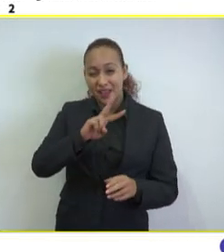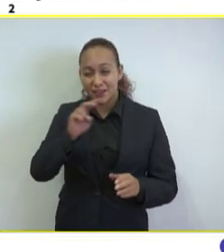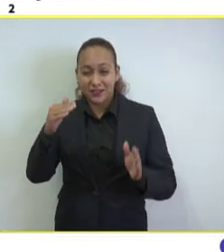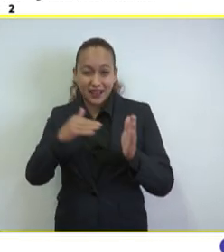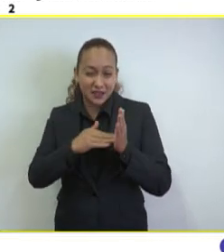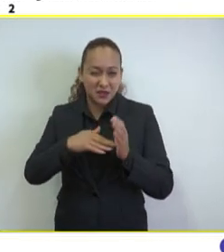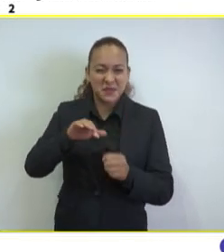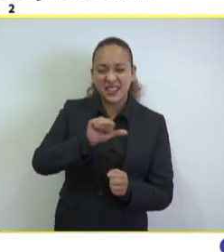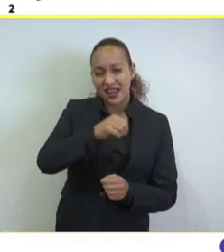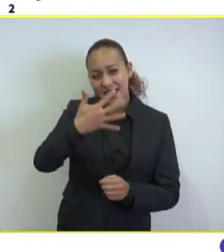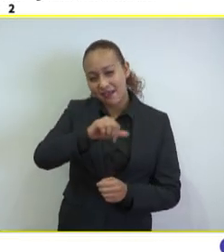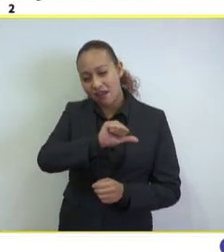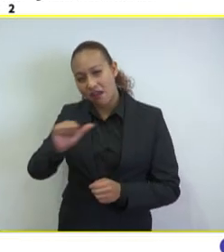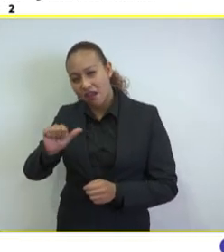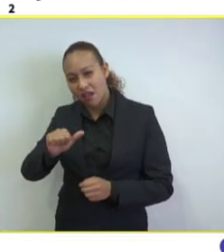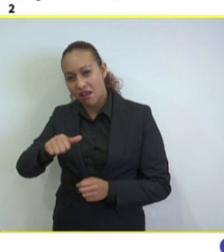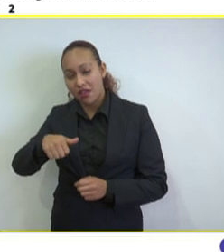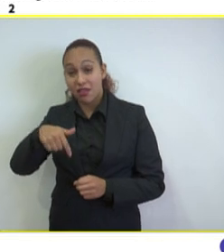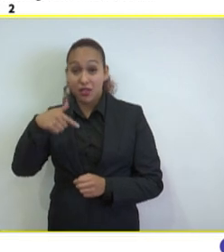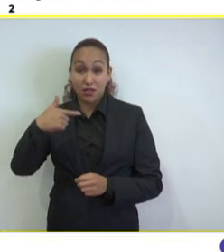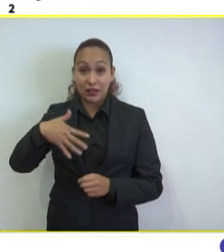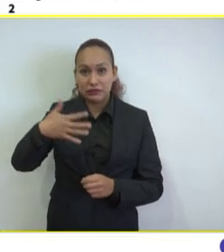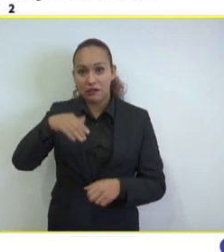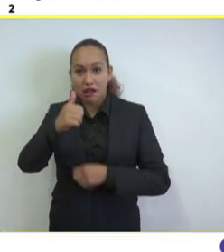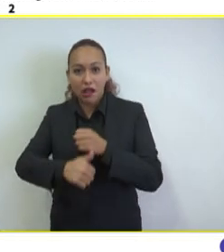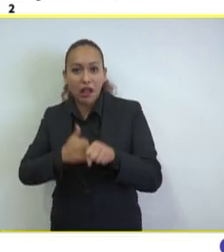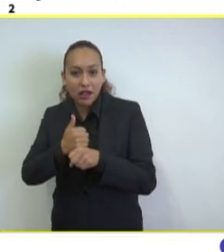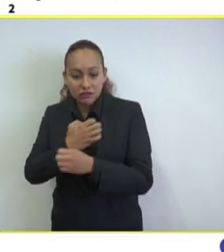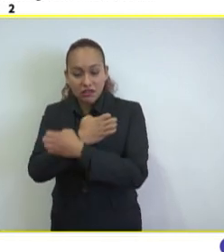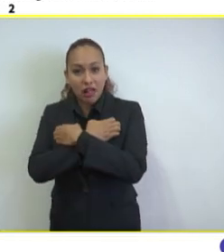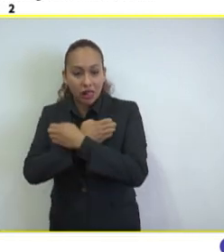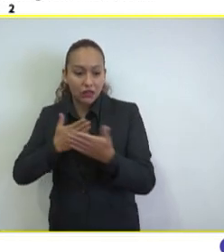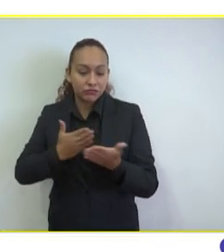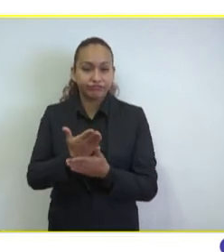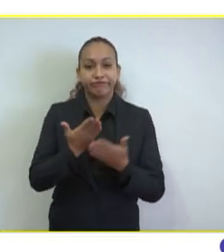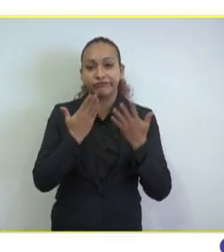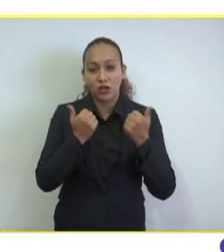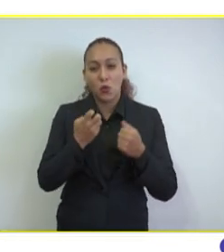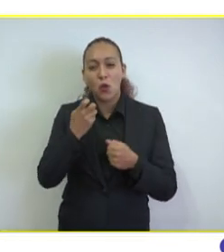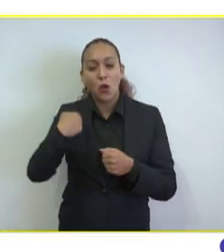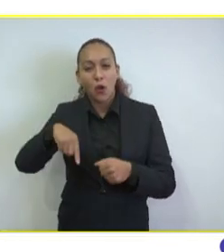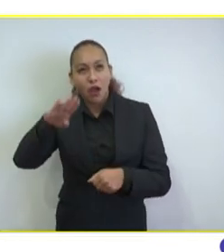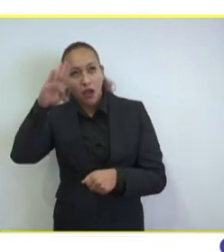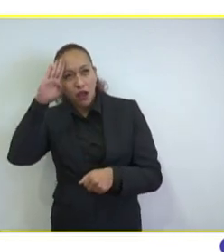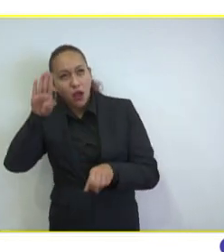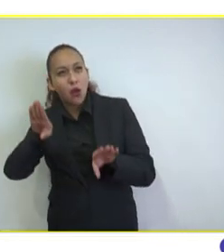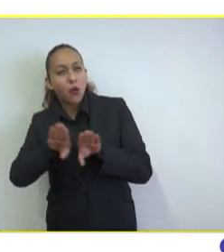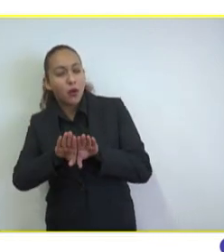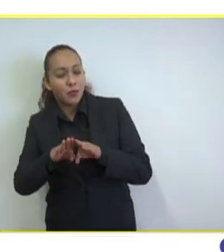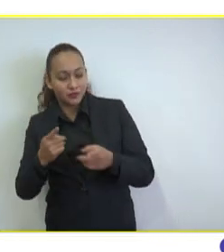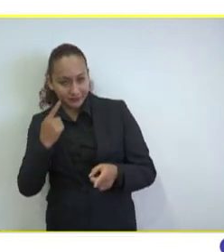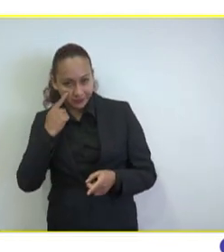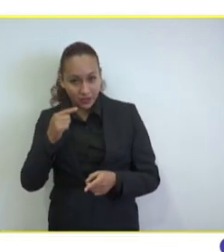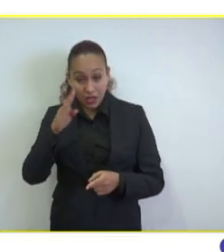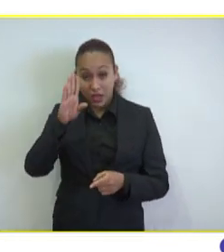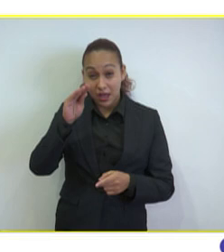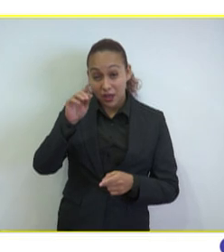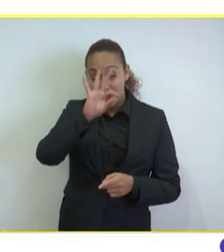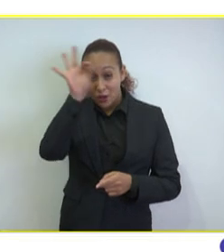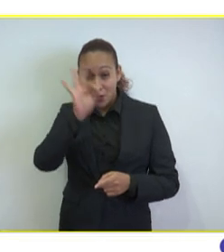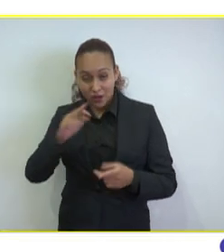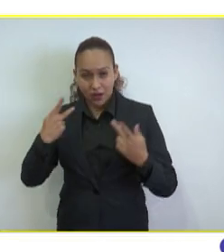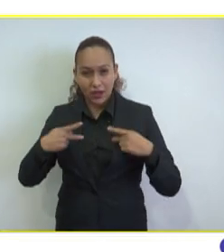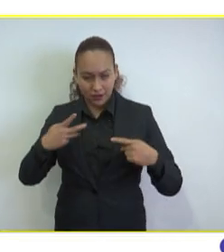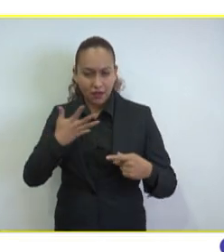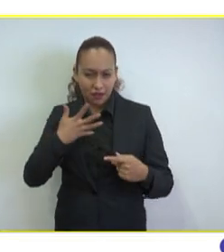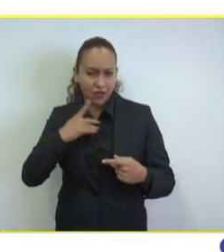15 y 19 años no tienen acceso a la educación, lo que nos lleva a las problemáticas siguientes. El 90% de las